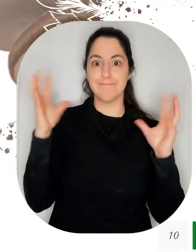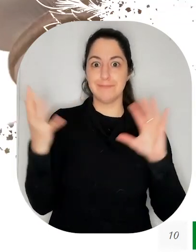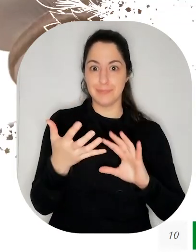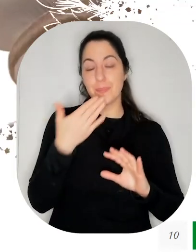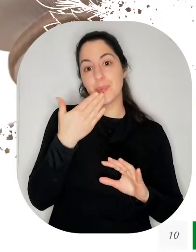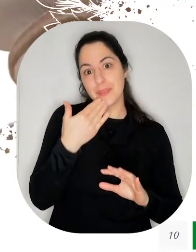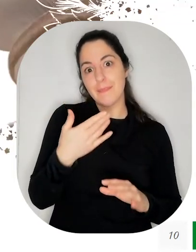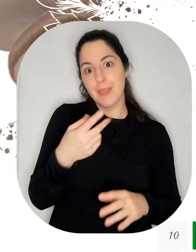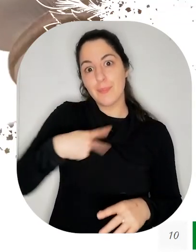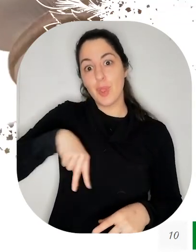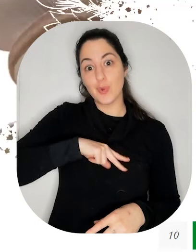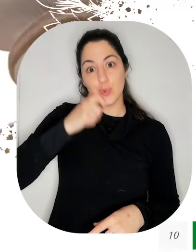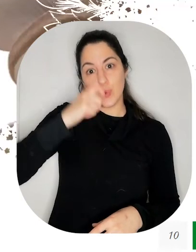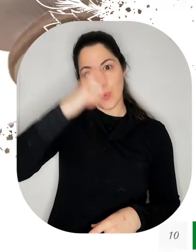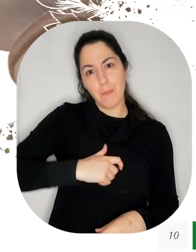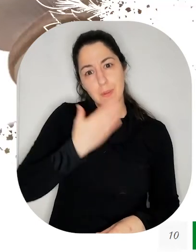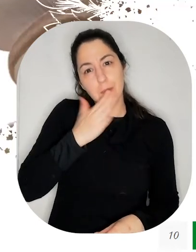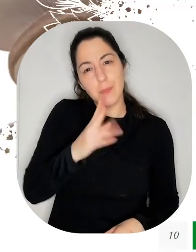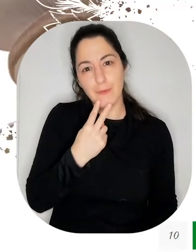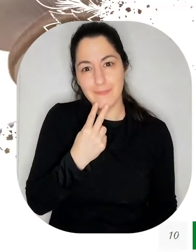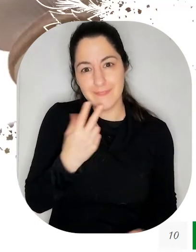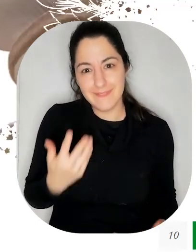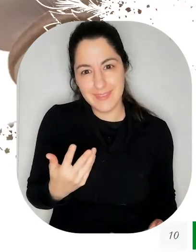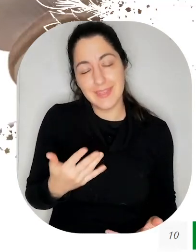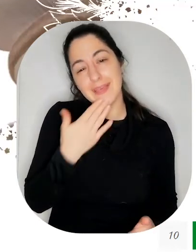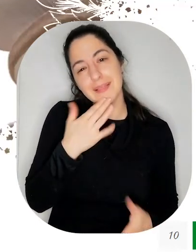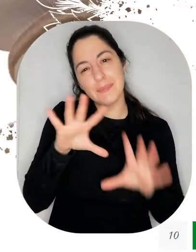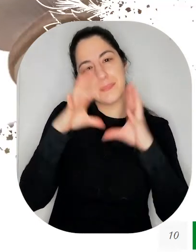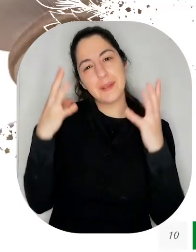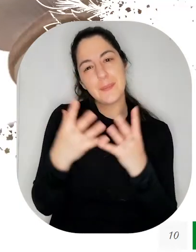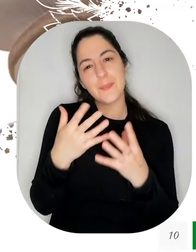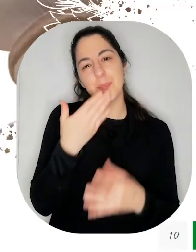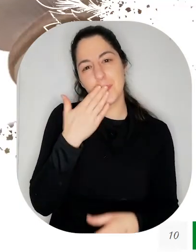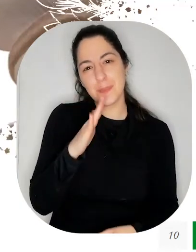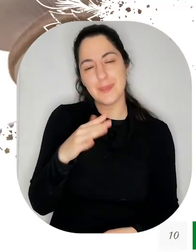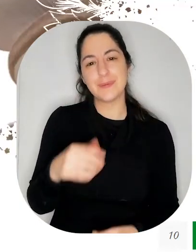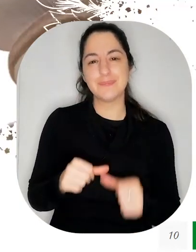bienestar ambiental como para nuestro propio bienestar y la sostenibilidad global.